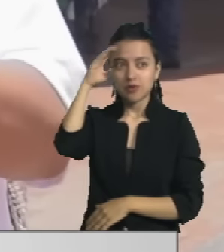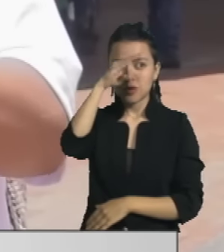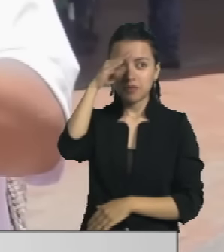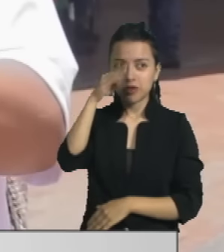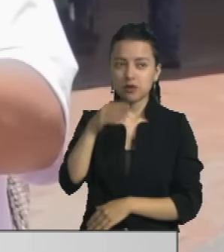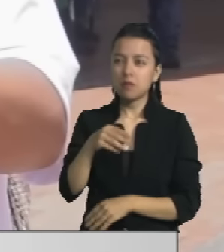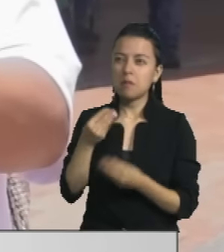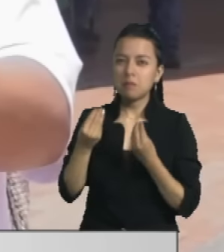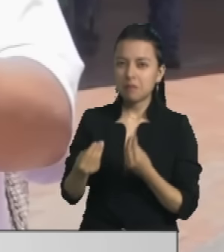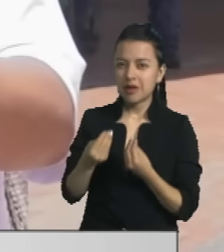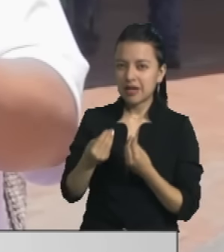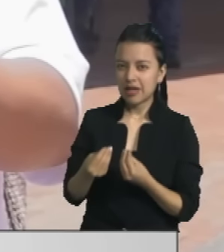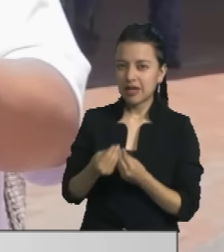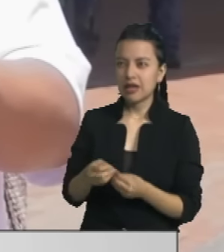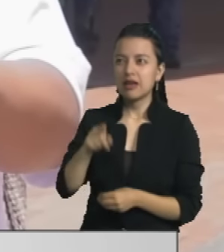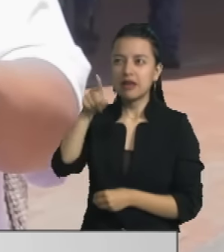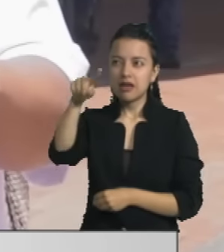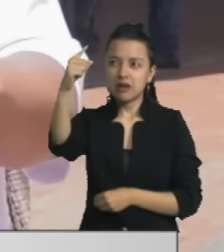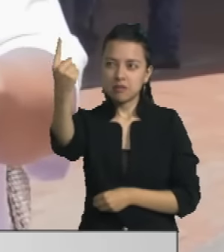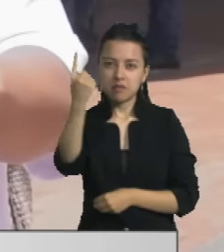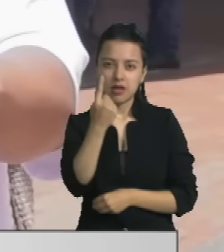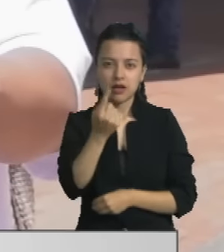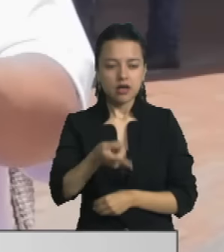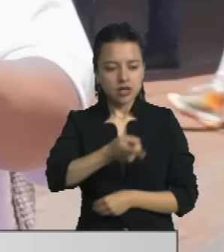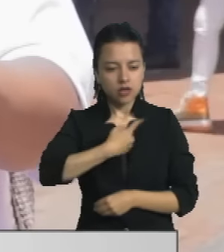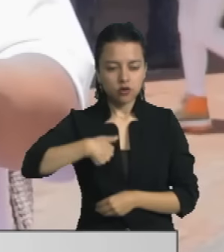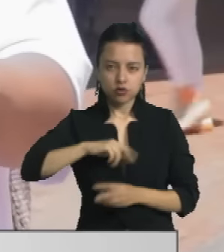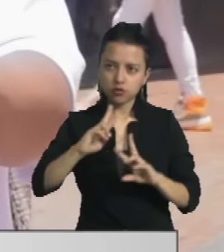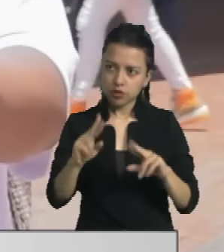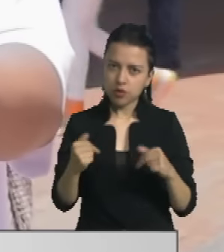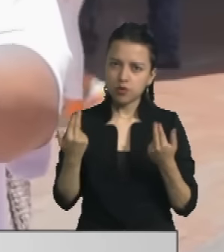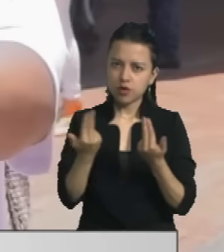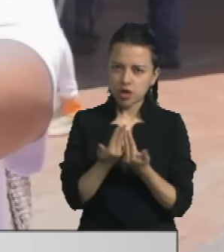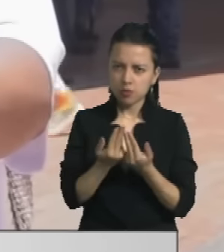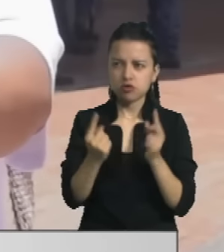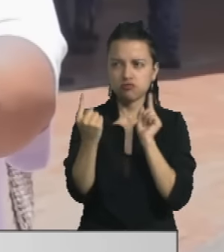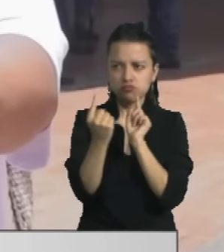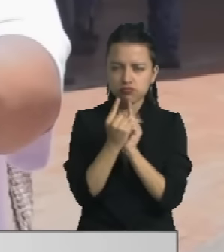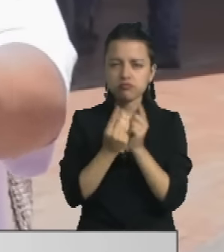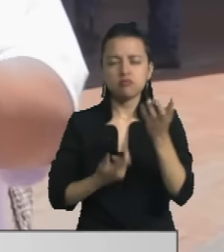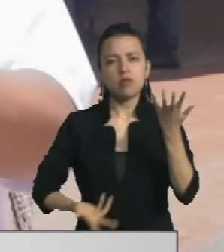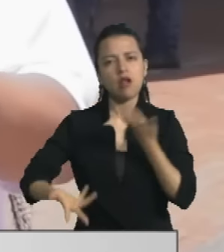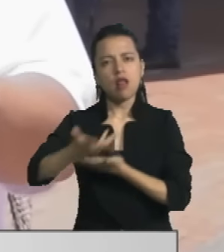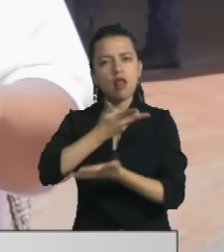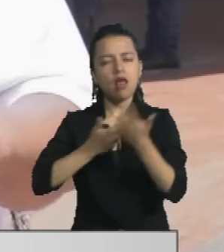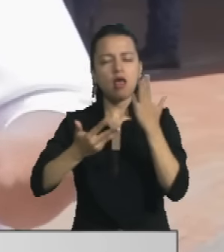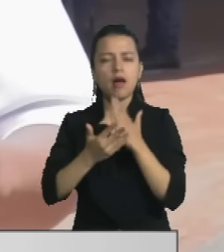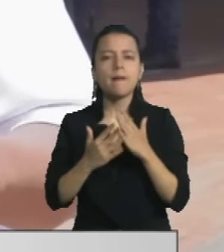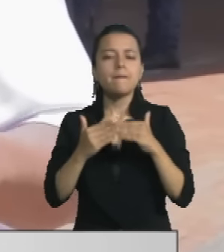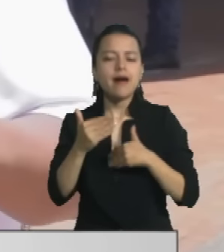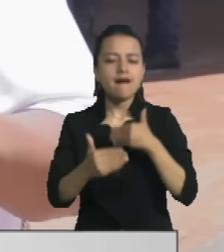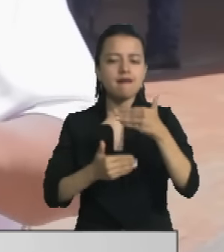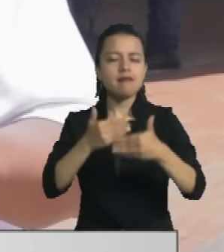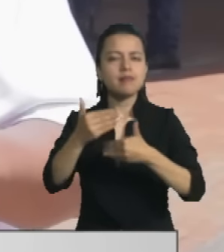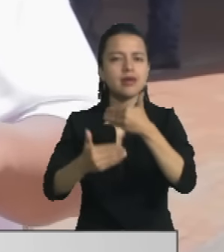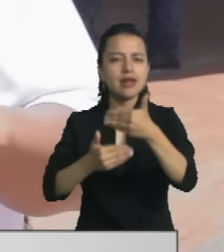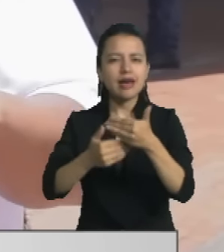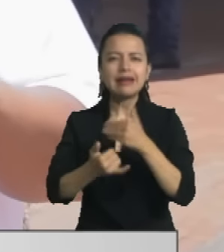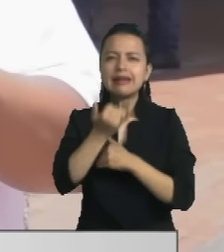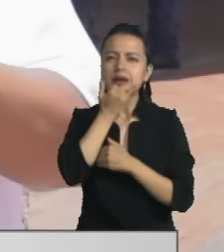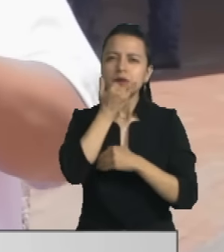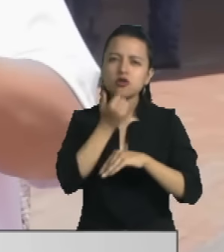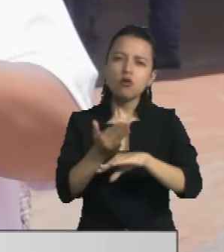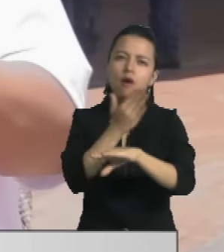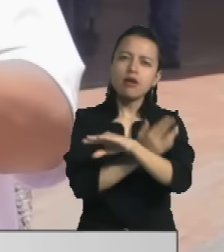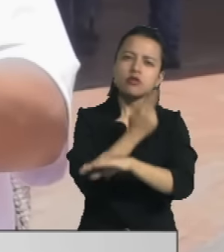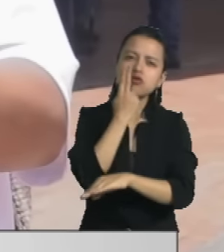las comunidades que hacen parte del Consejo regional indígena del cauca CR las autoridades En clave de avanzar con unos compromisos adquiridos